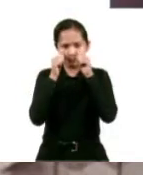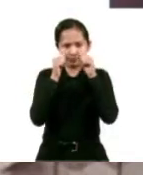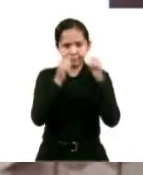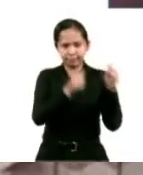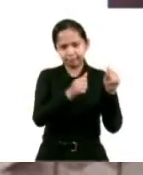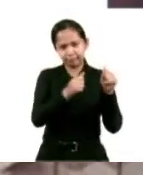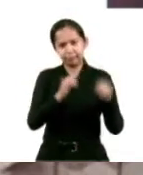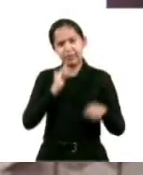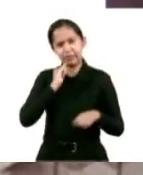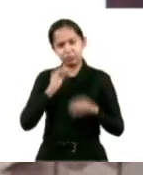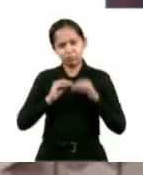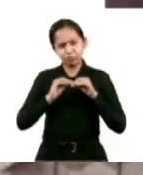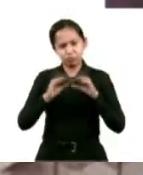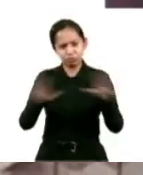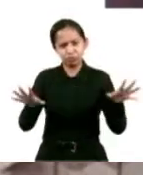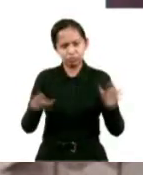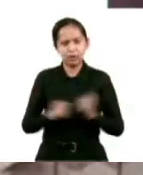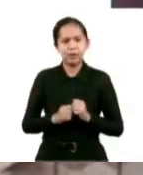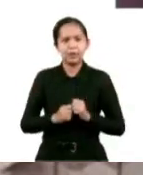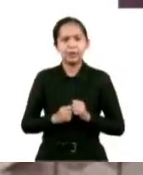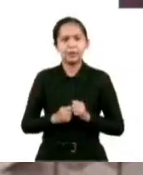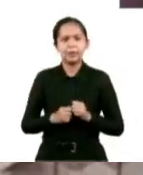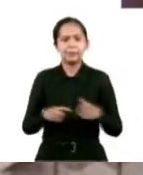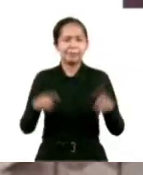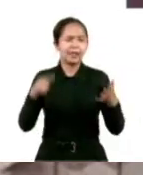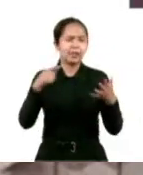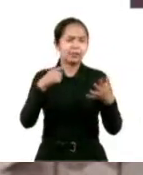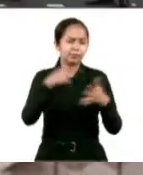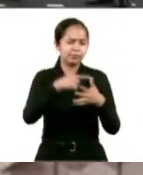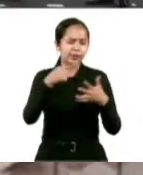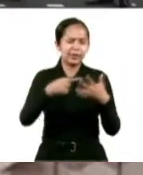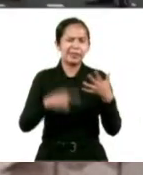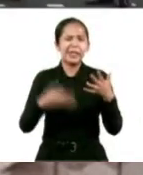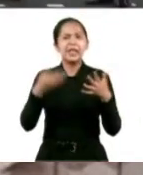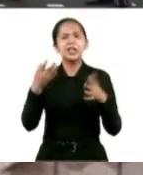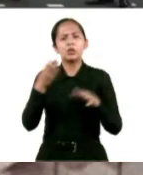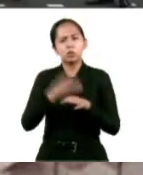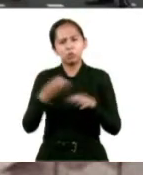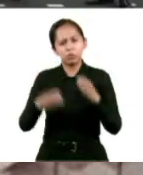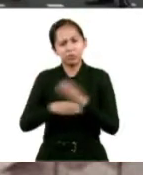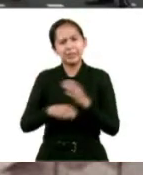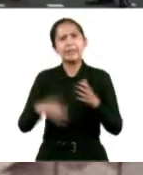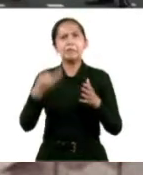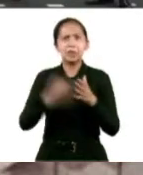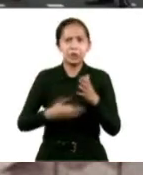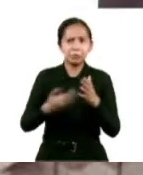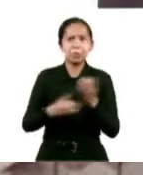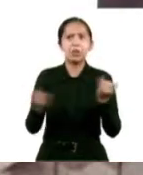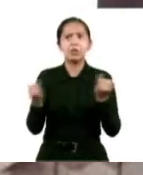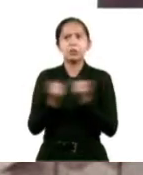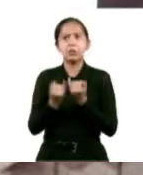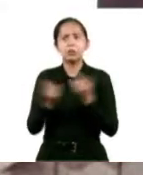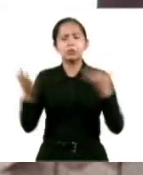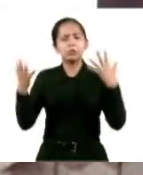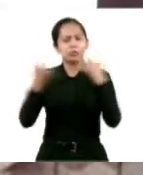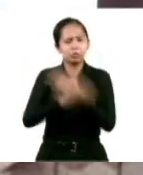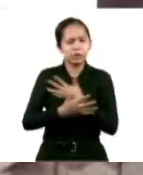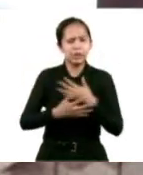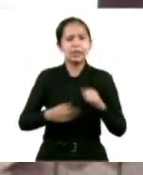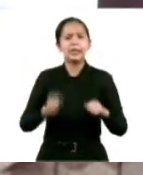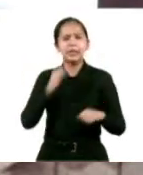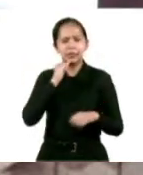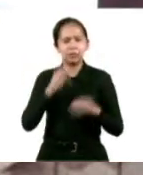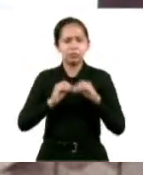informar sobre estas inconsistencias, estas contradicciones en el tercer informe de